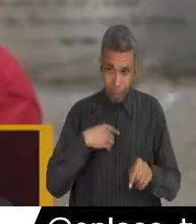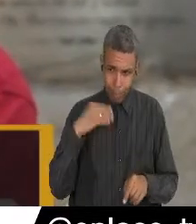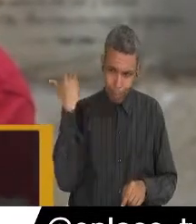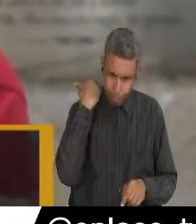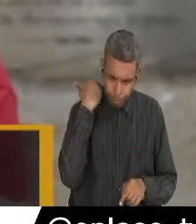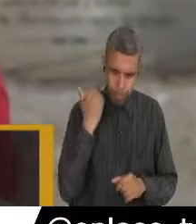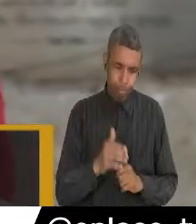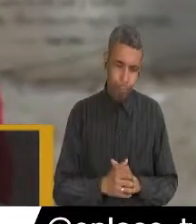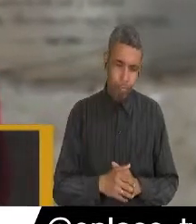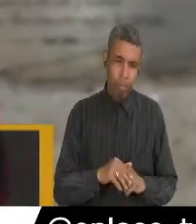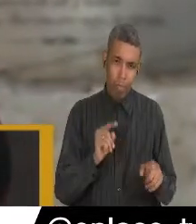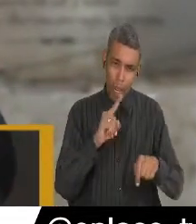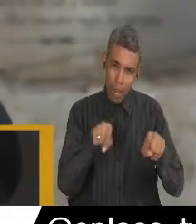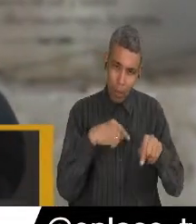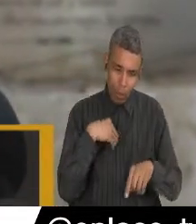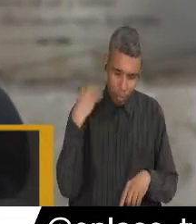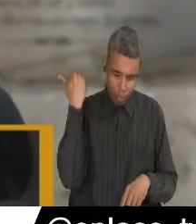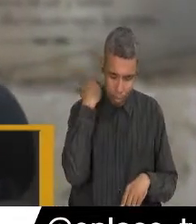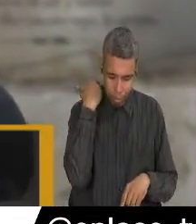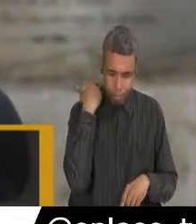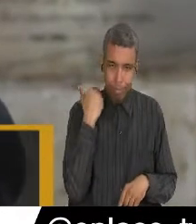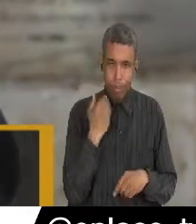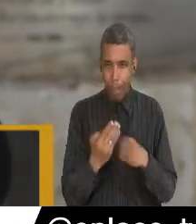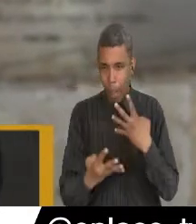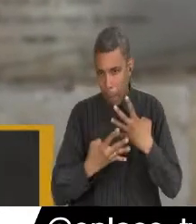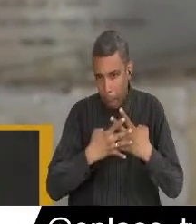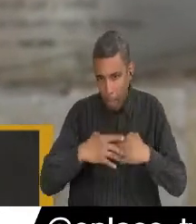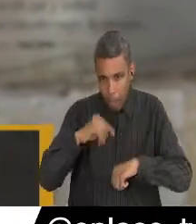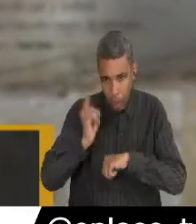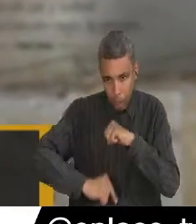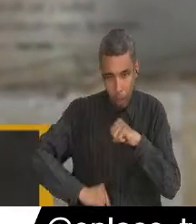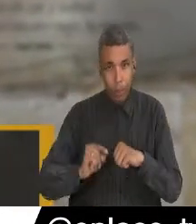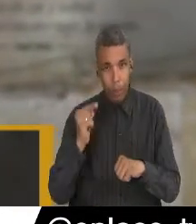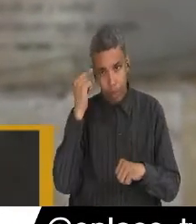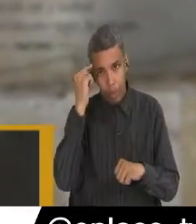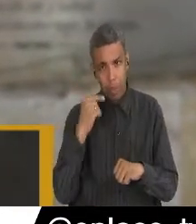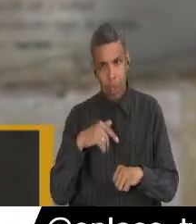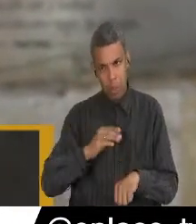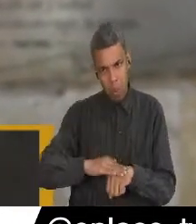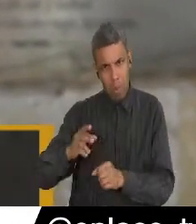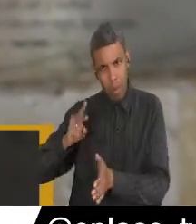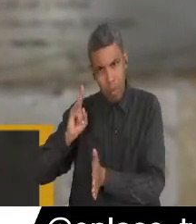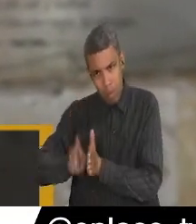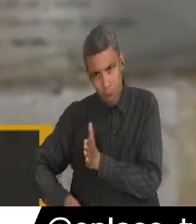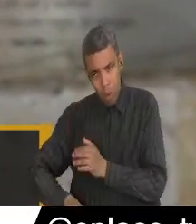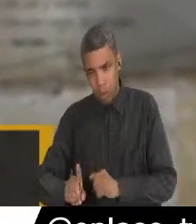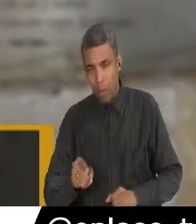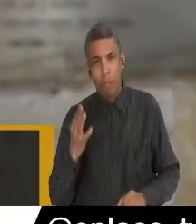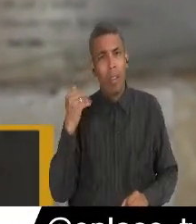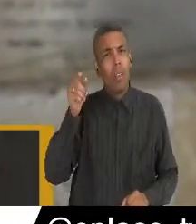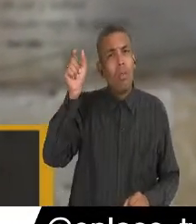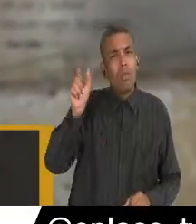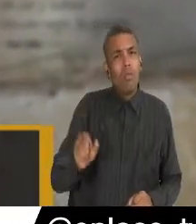que desapareció sin dejar rastro alguno, no se supo, a los 3 años fue declarado muerto.